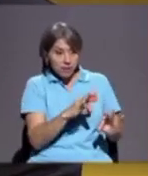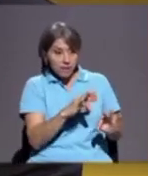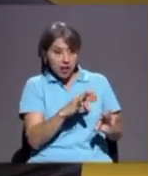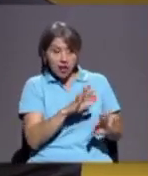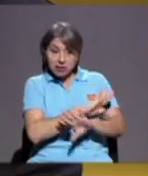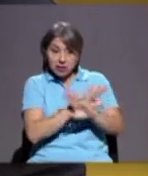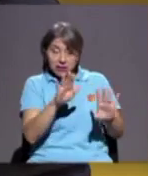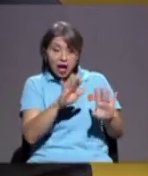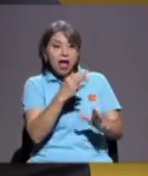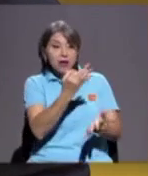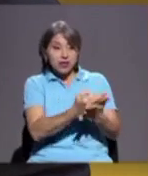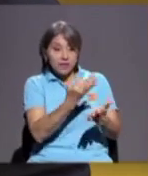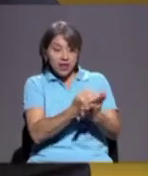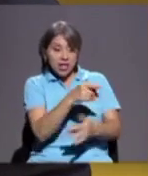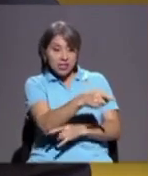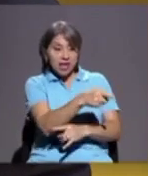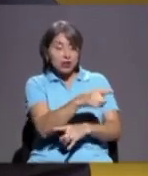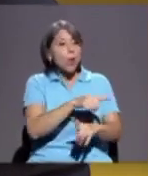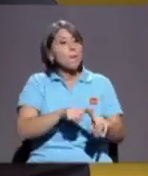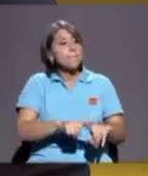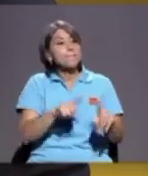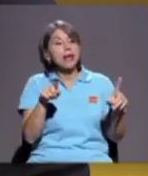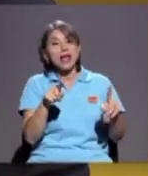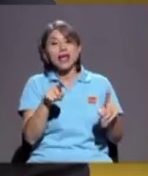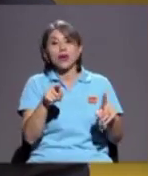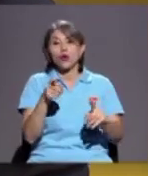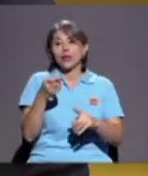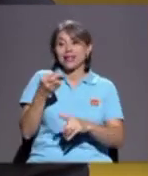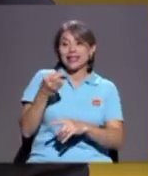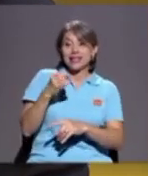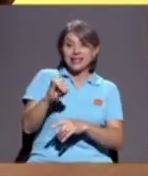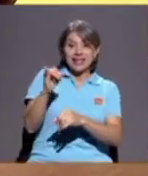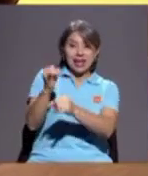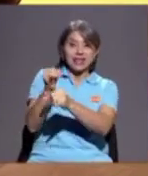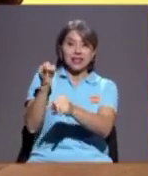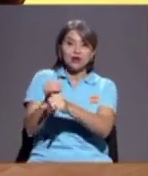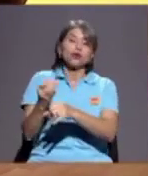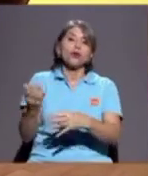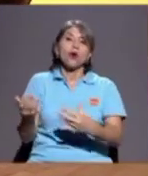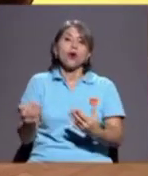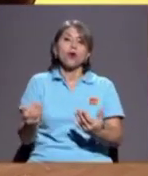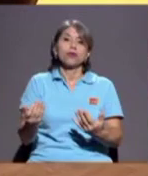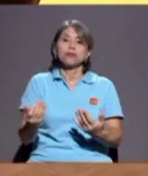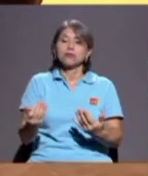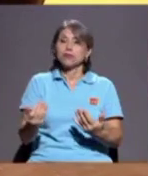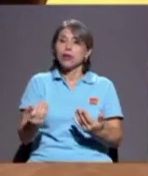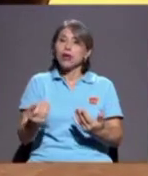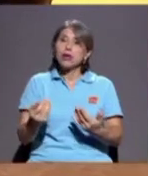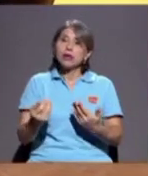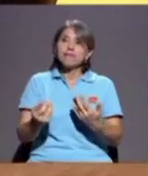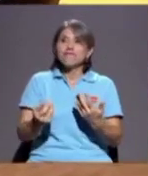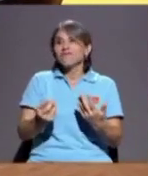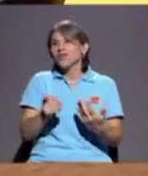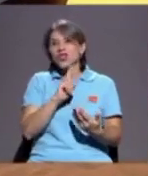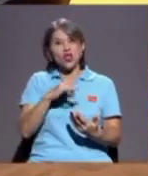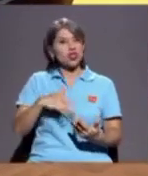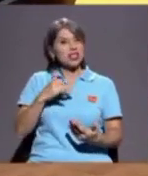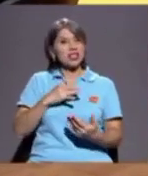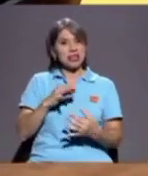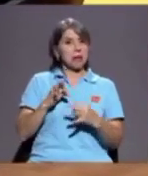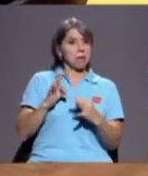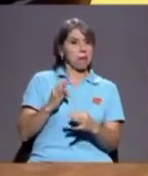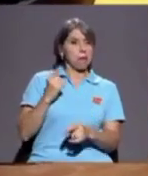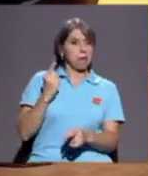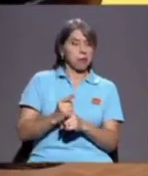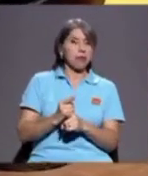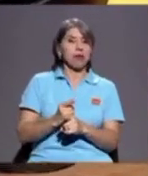proyecto se financia. Pero si la institución tuvo un desarrollo, digamos, insatisfactorio, de los 100 ejecutó